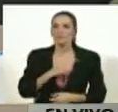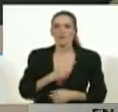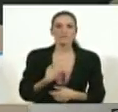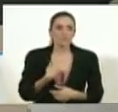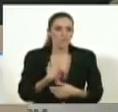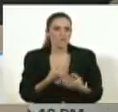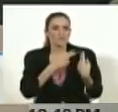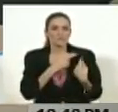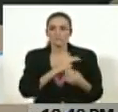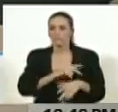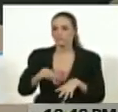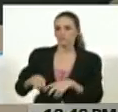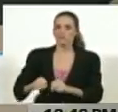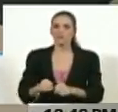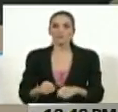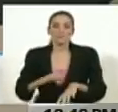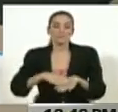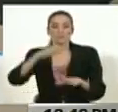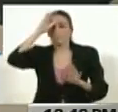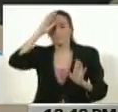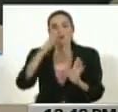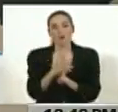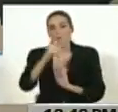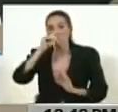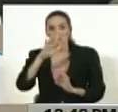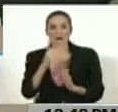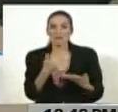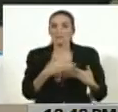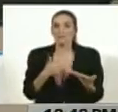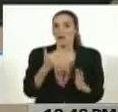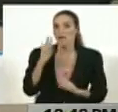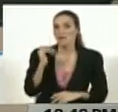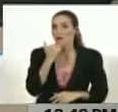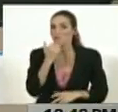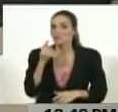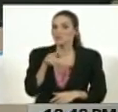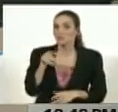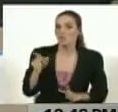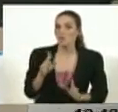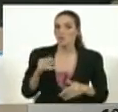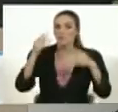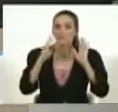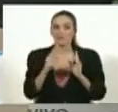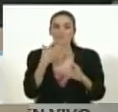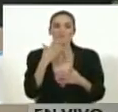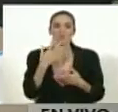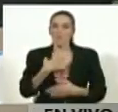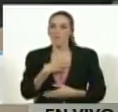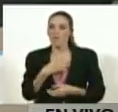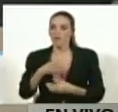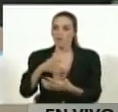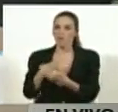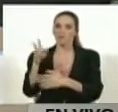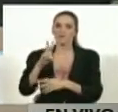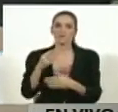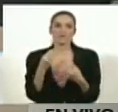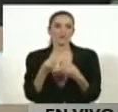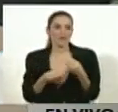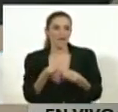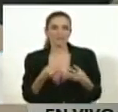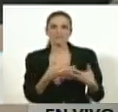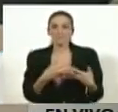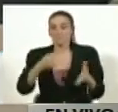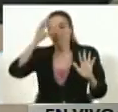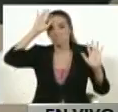bueno quién sabe qué le van a hacer quién sabe qué le van a hacer si él no cumple esta instrucción contra Venezuela